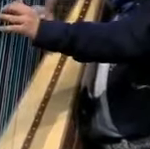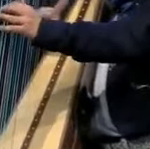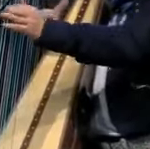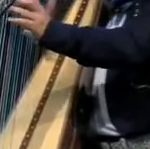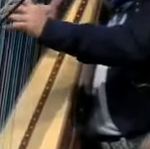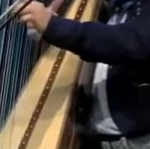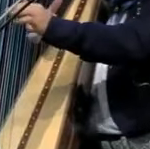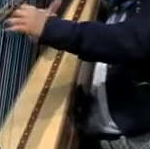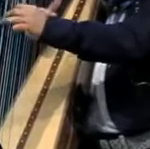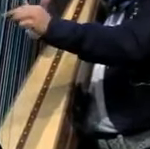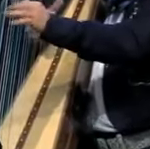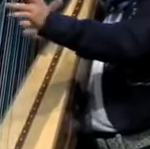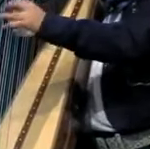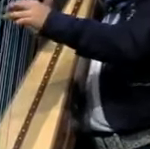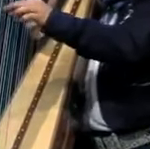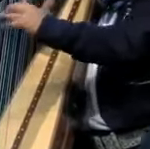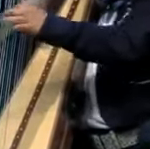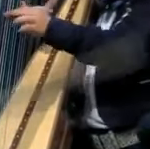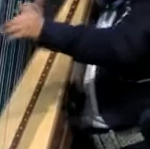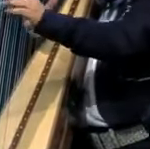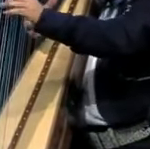Por aquel amigo que se fue,